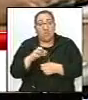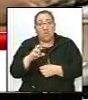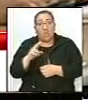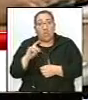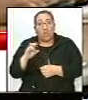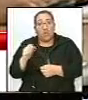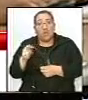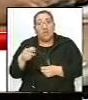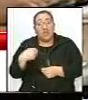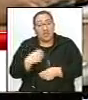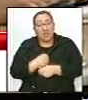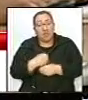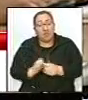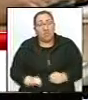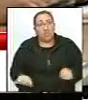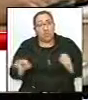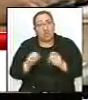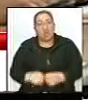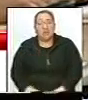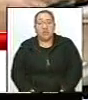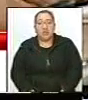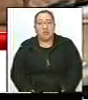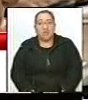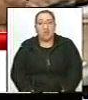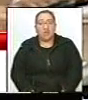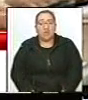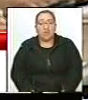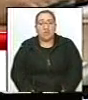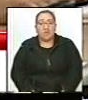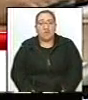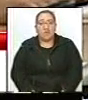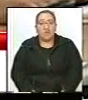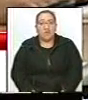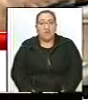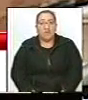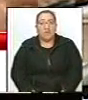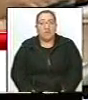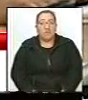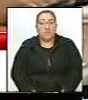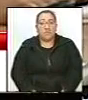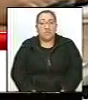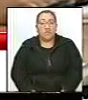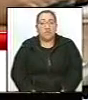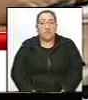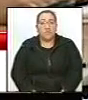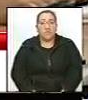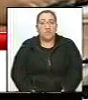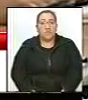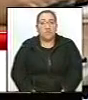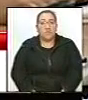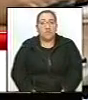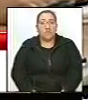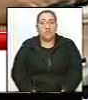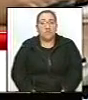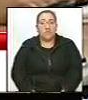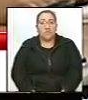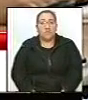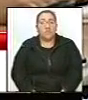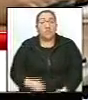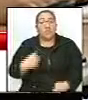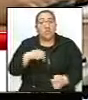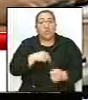productivos cubren una labor importantísima en todo esto, y creemos que a través del Ministerio de